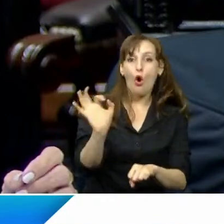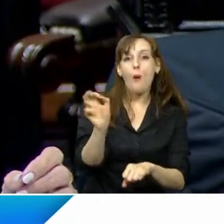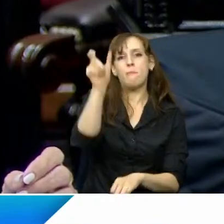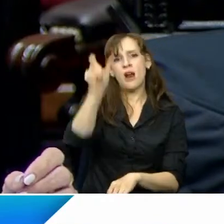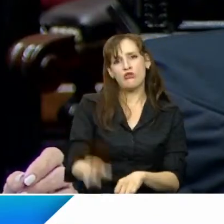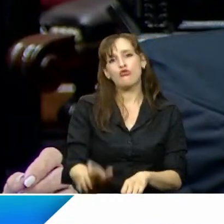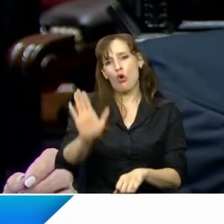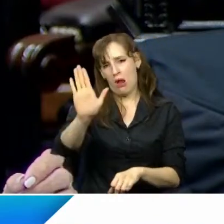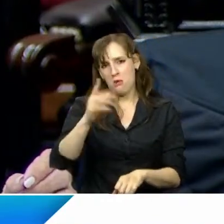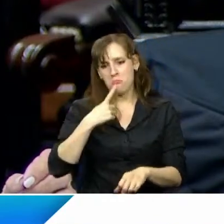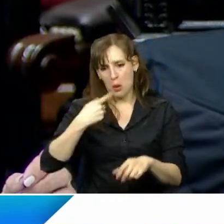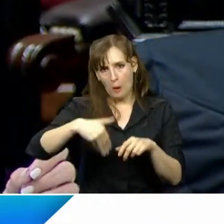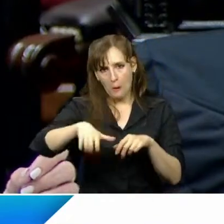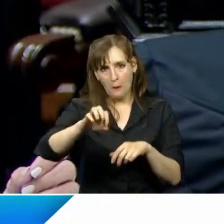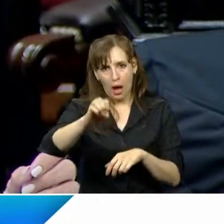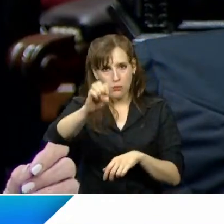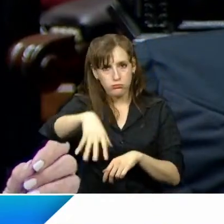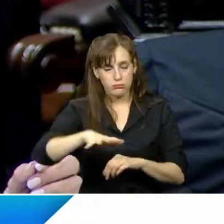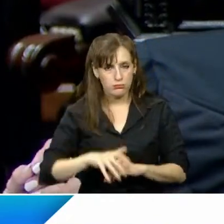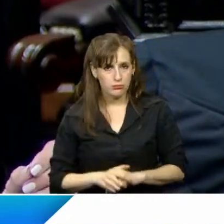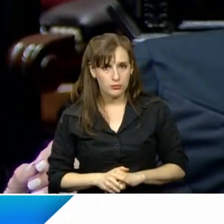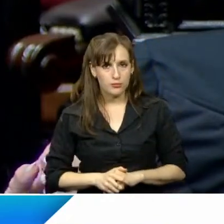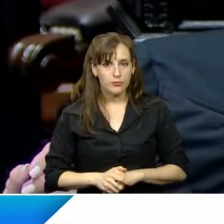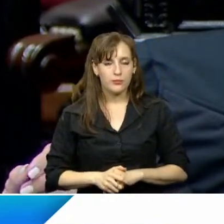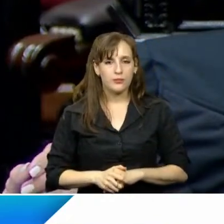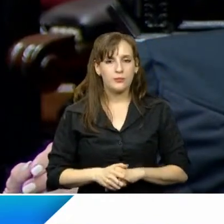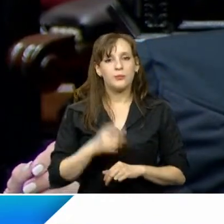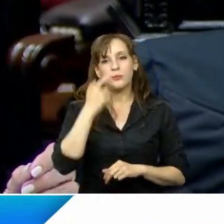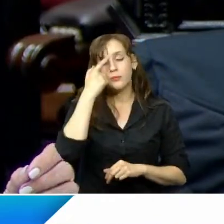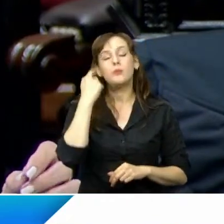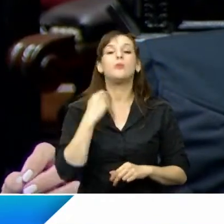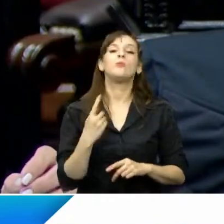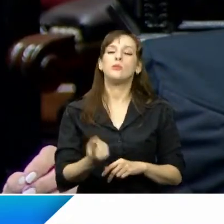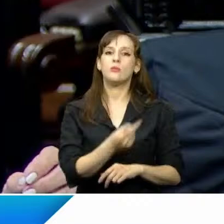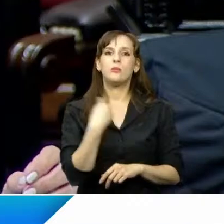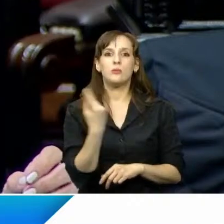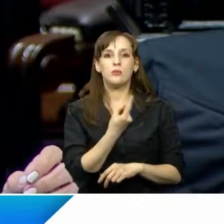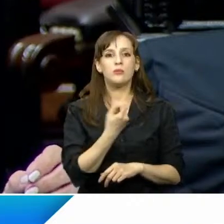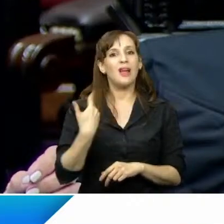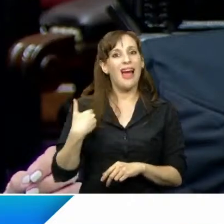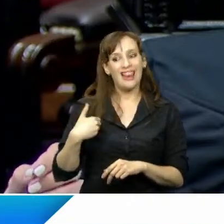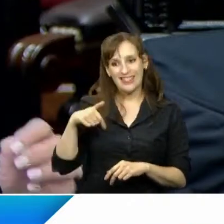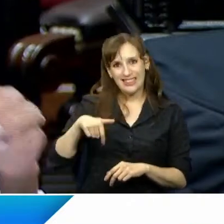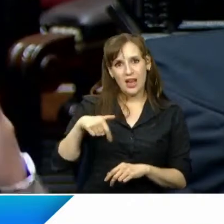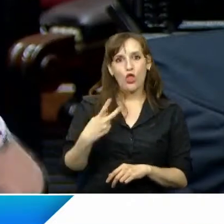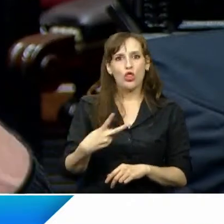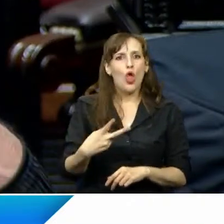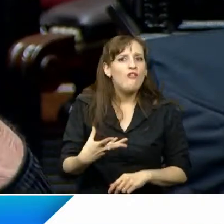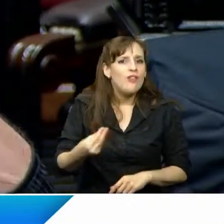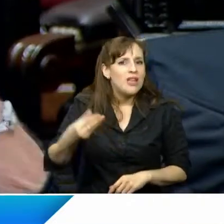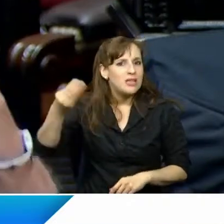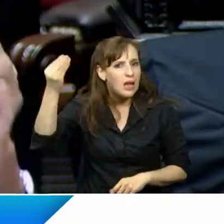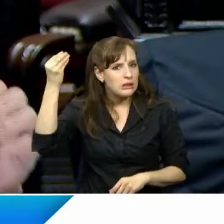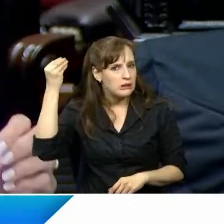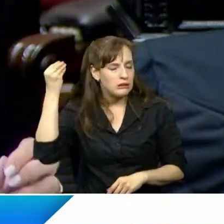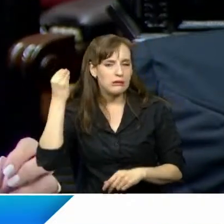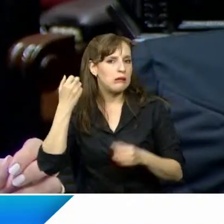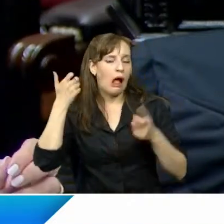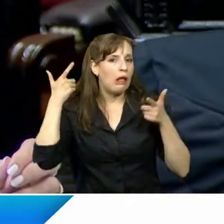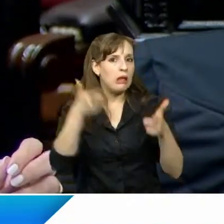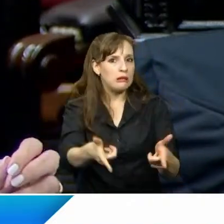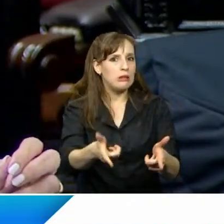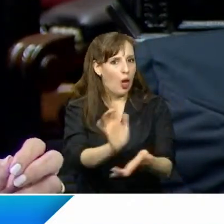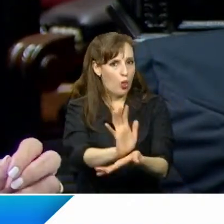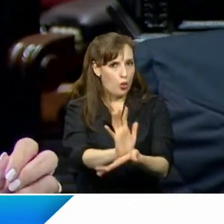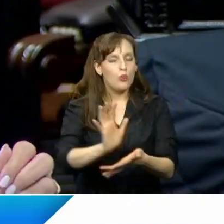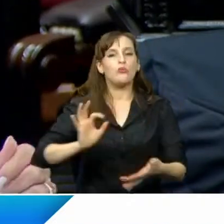derecho. ¿Qué pasa? Nosotros hemos sufrido en la Argentina 2 atentados tremendos, uno en el 94 y